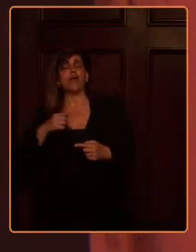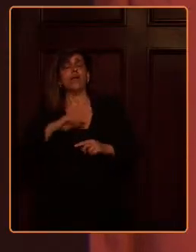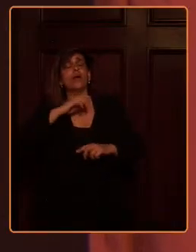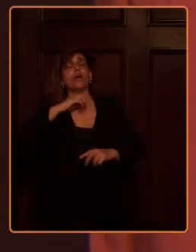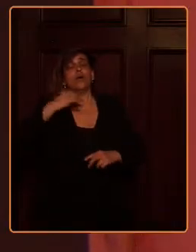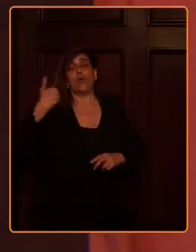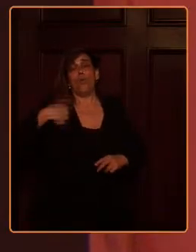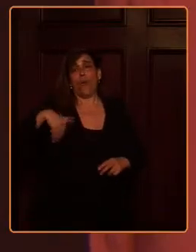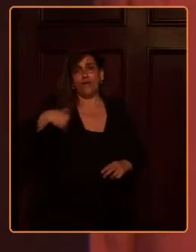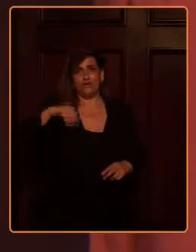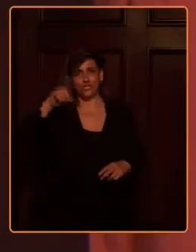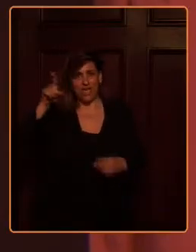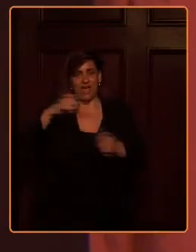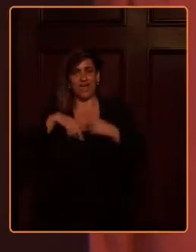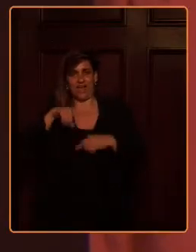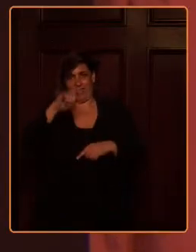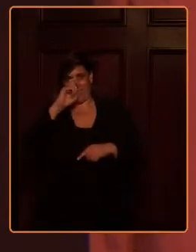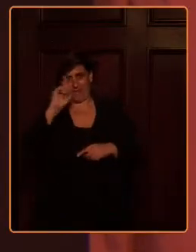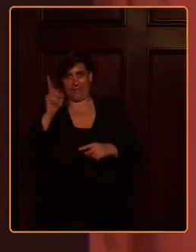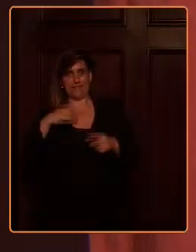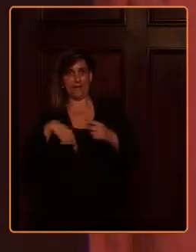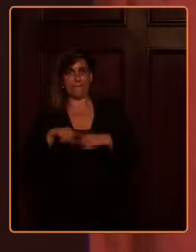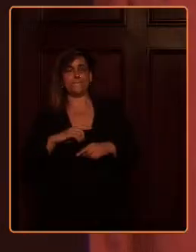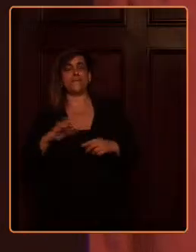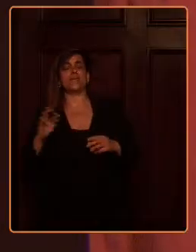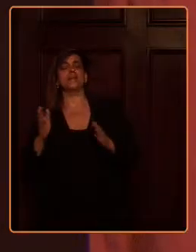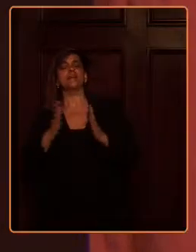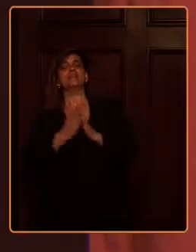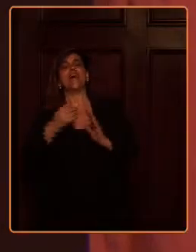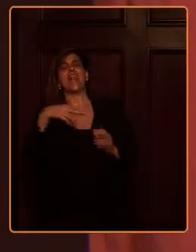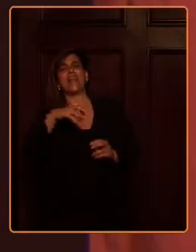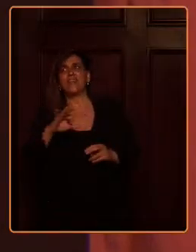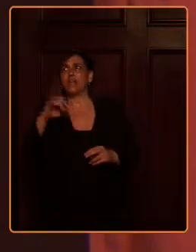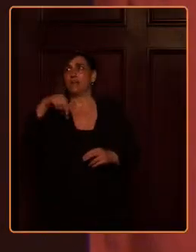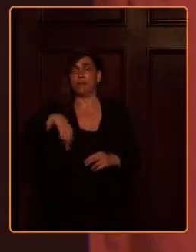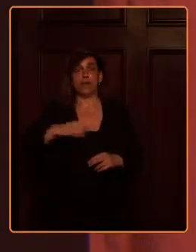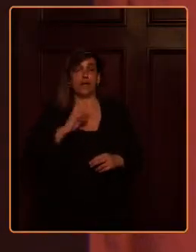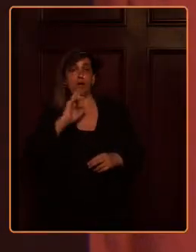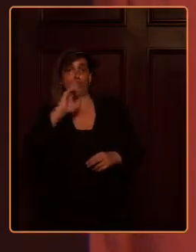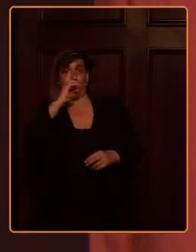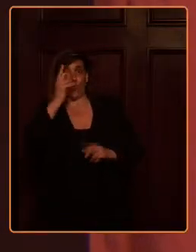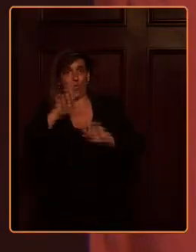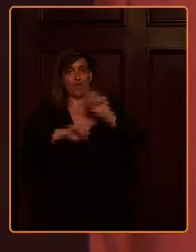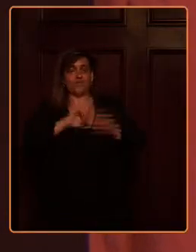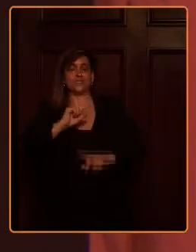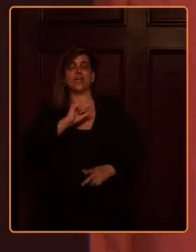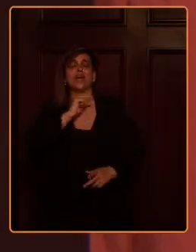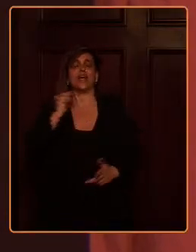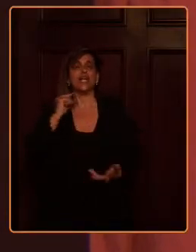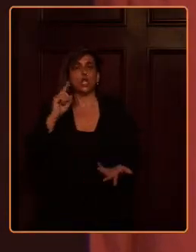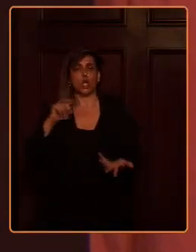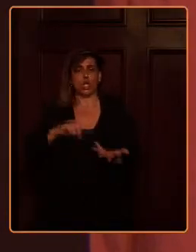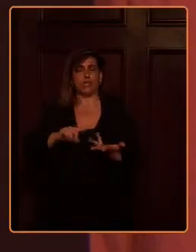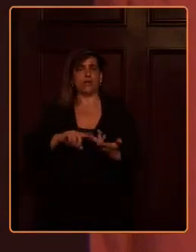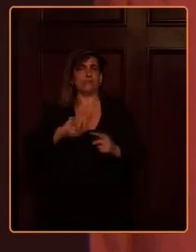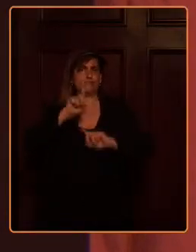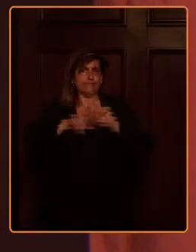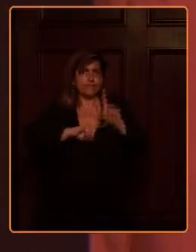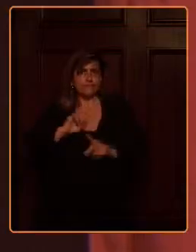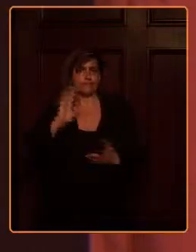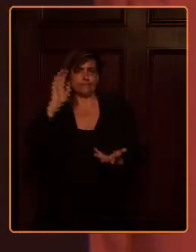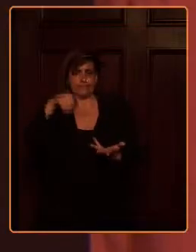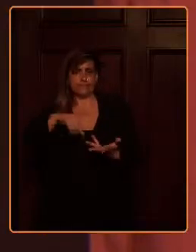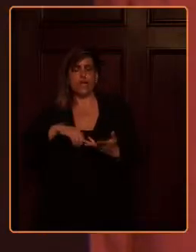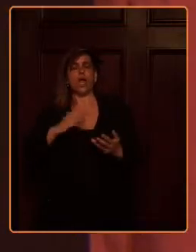Aires, Torcuato Di Tella, San Andrés, Universidad de la República, Universidad Católica del Uruguay, Universidad